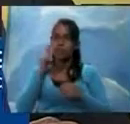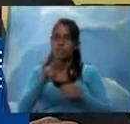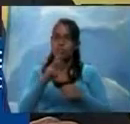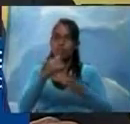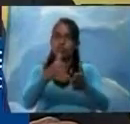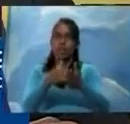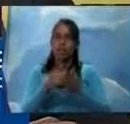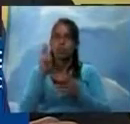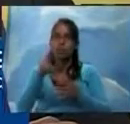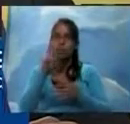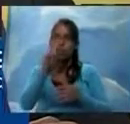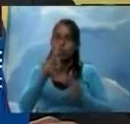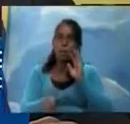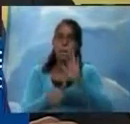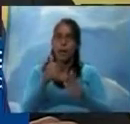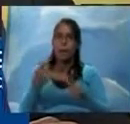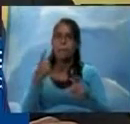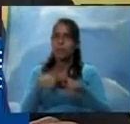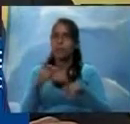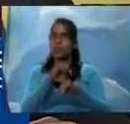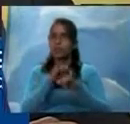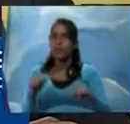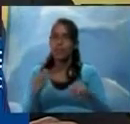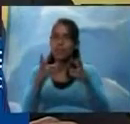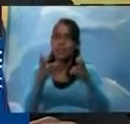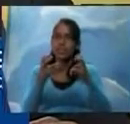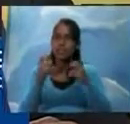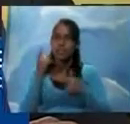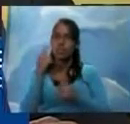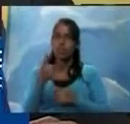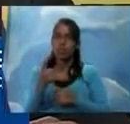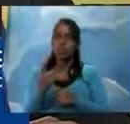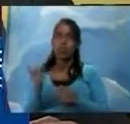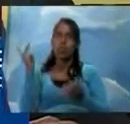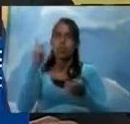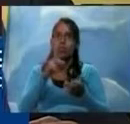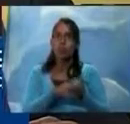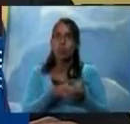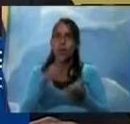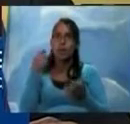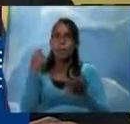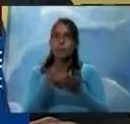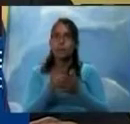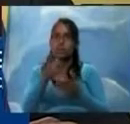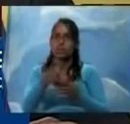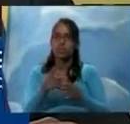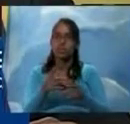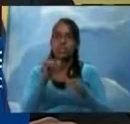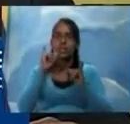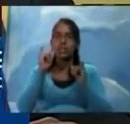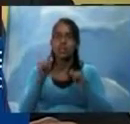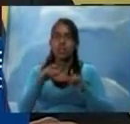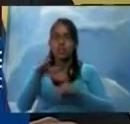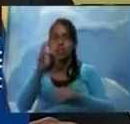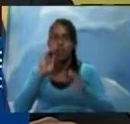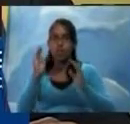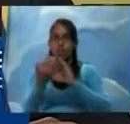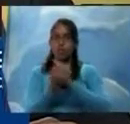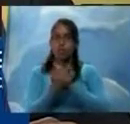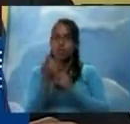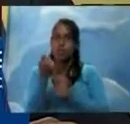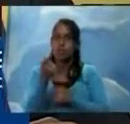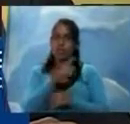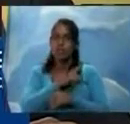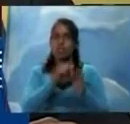ganó también otros 2. Pero el que había recibido 1 fue, cavó en la tierra y escondió el dinero de